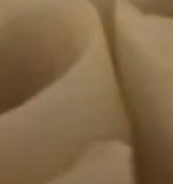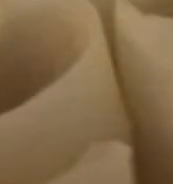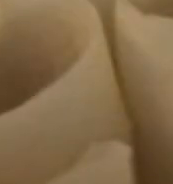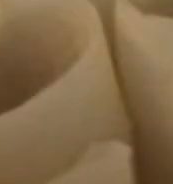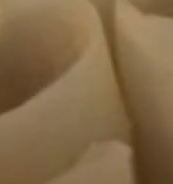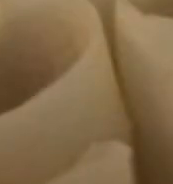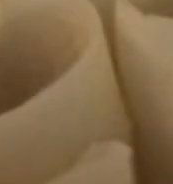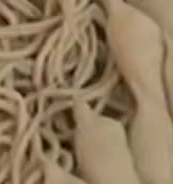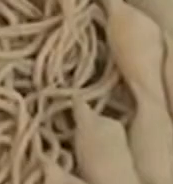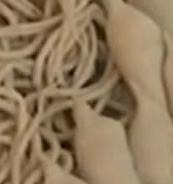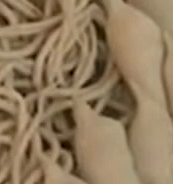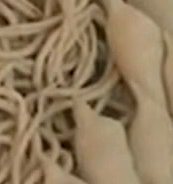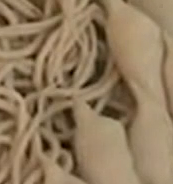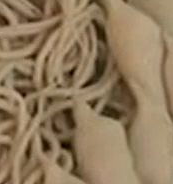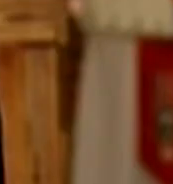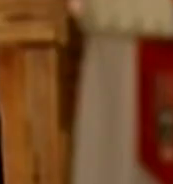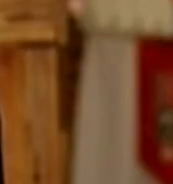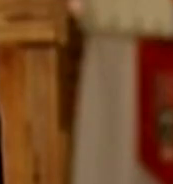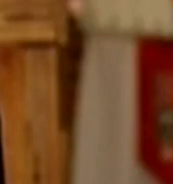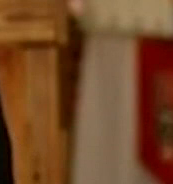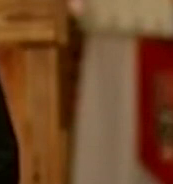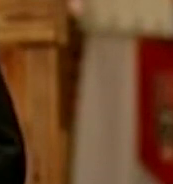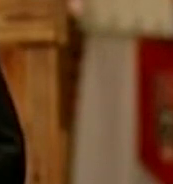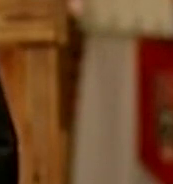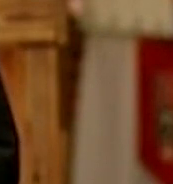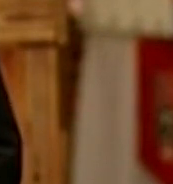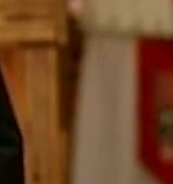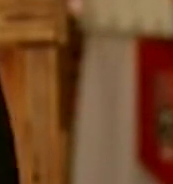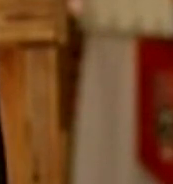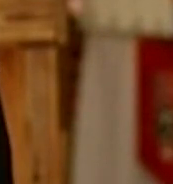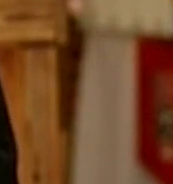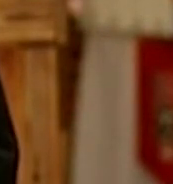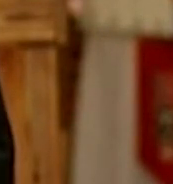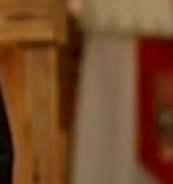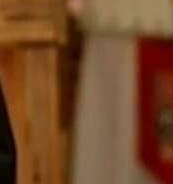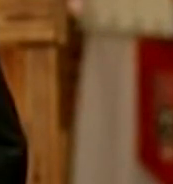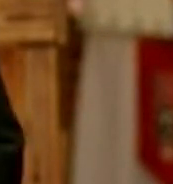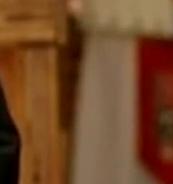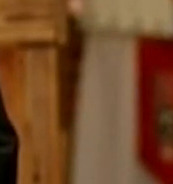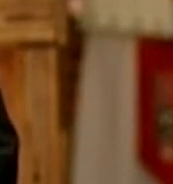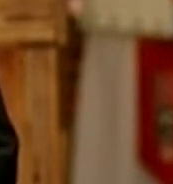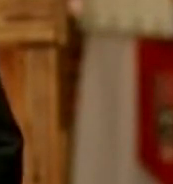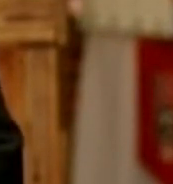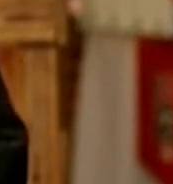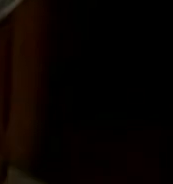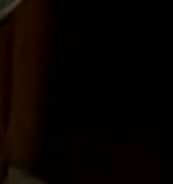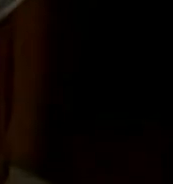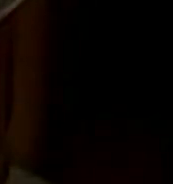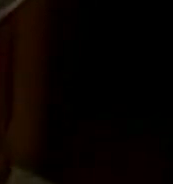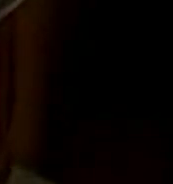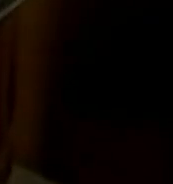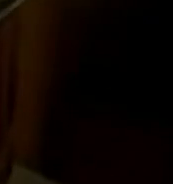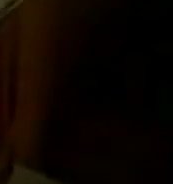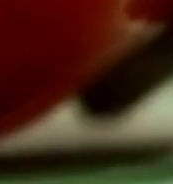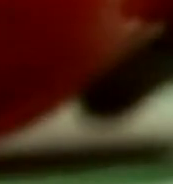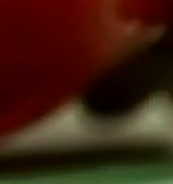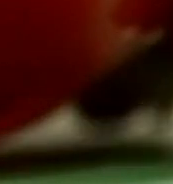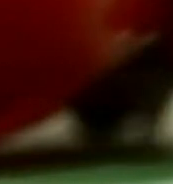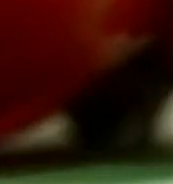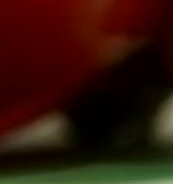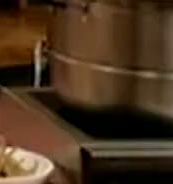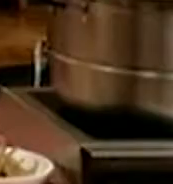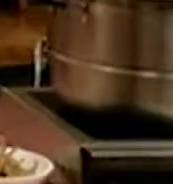avena para obtener una harina fina. En realidad, muchos clientes vienen a este lugar especialmente por estas comidas